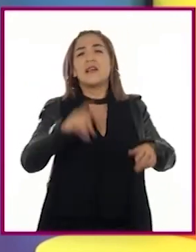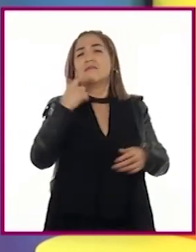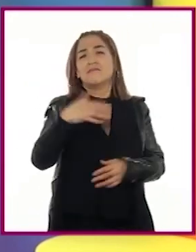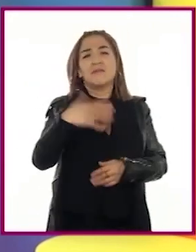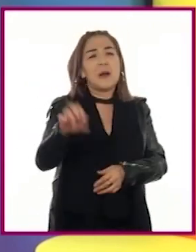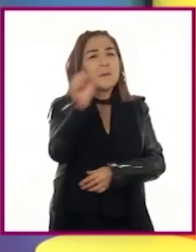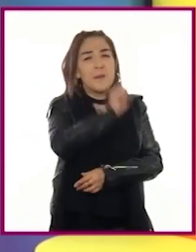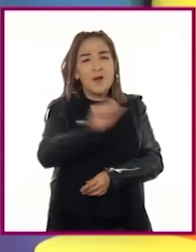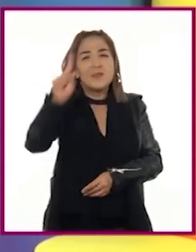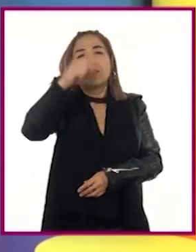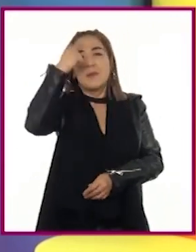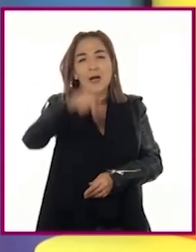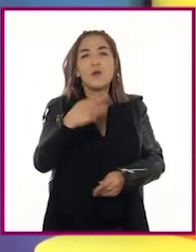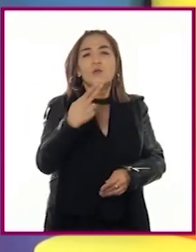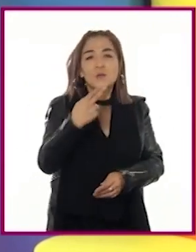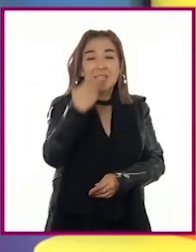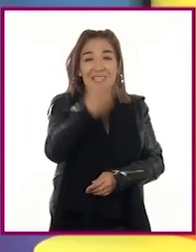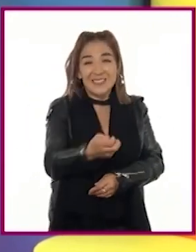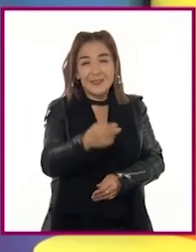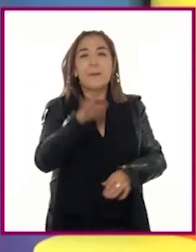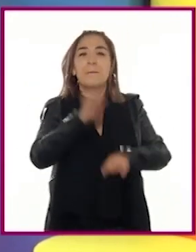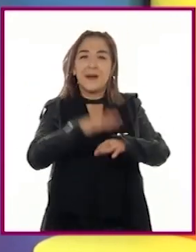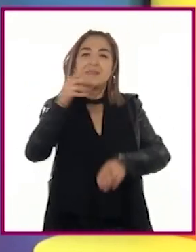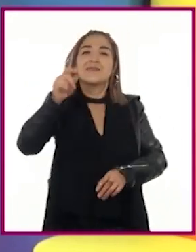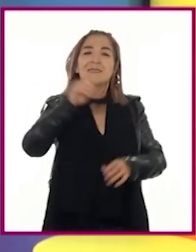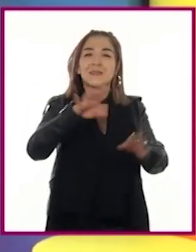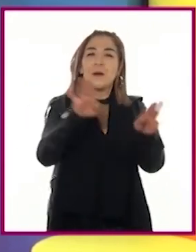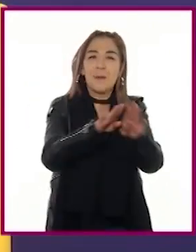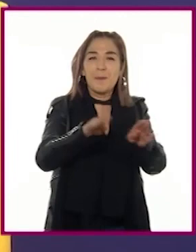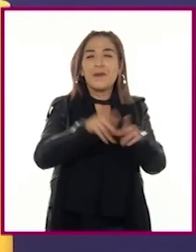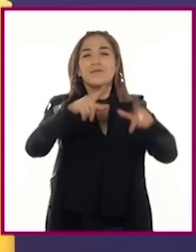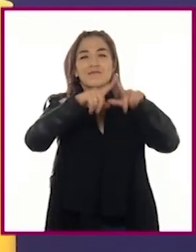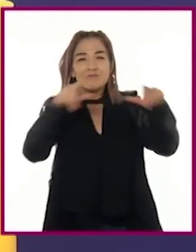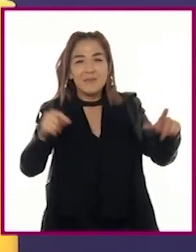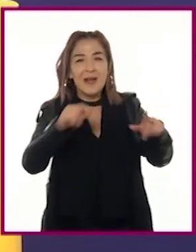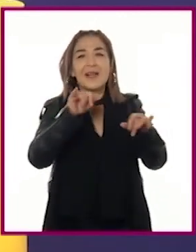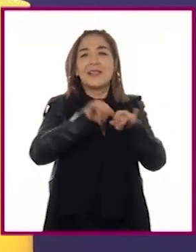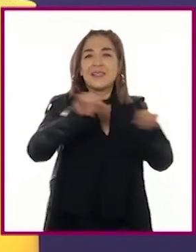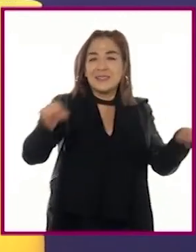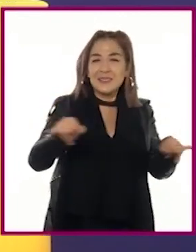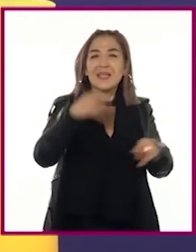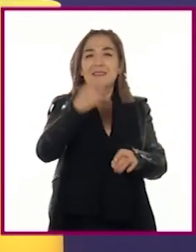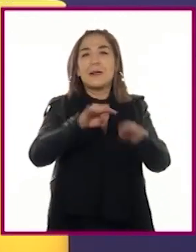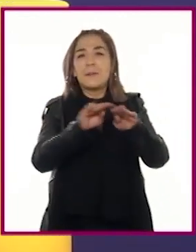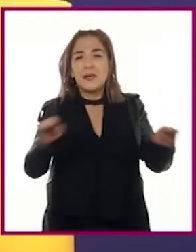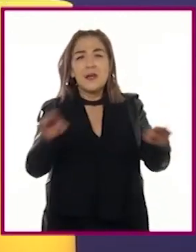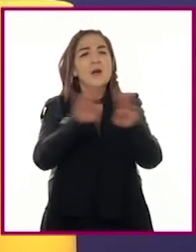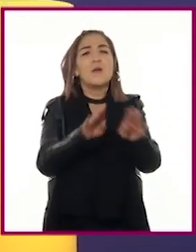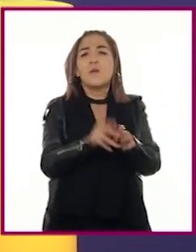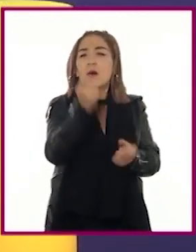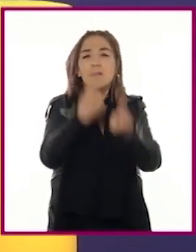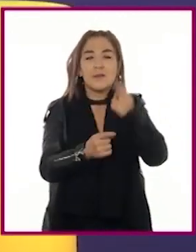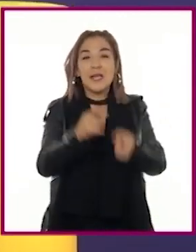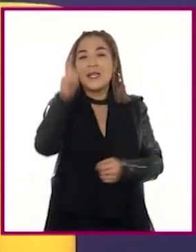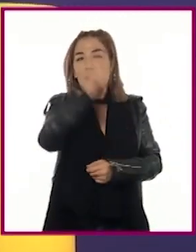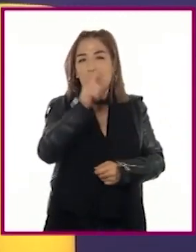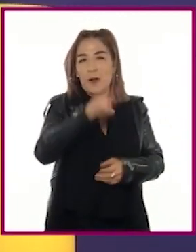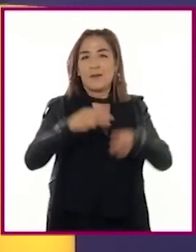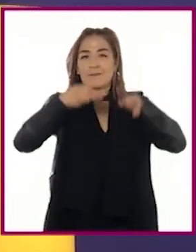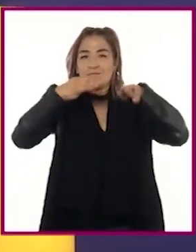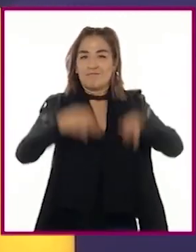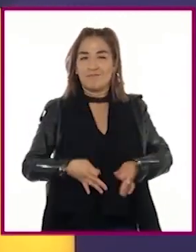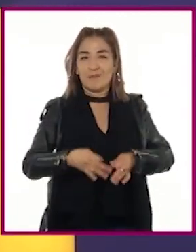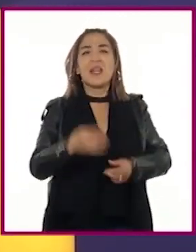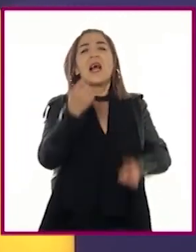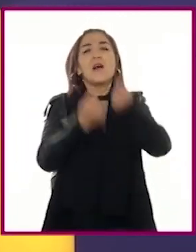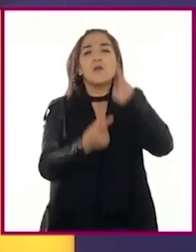utilizan de manera cotidiana conceptos geométricos fundamentales. Algunos lo expresan mediante el lenguaje formal, otros